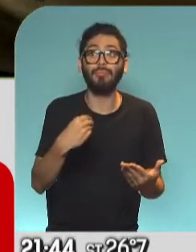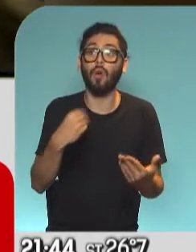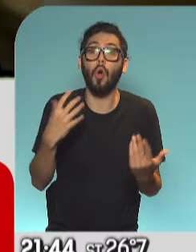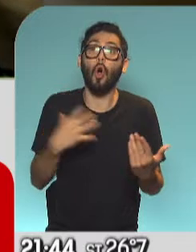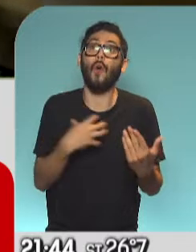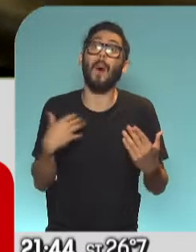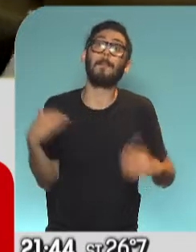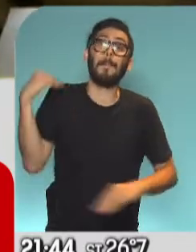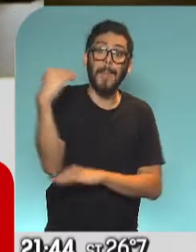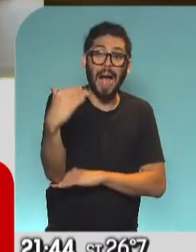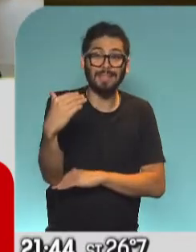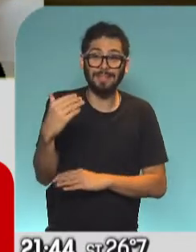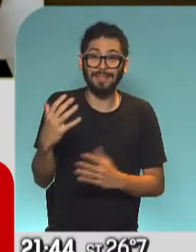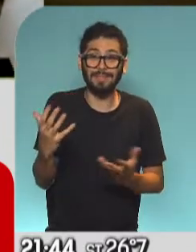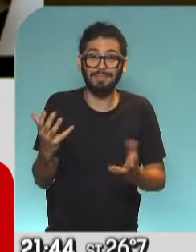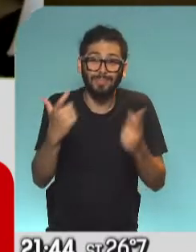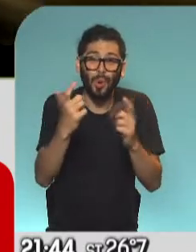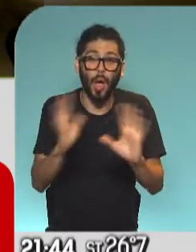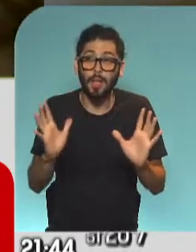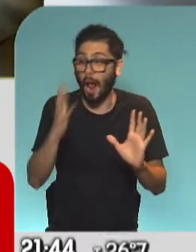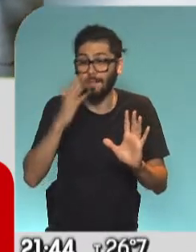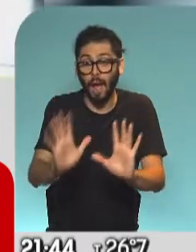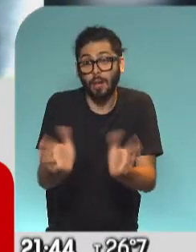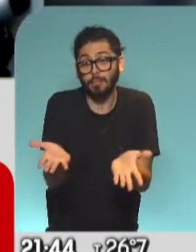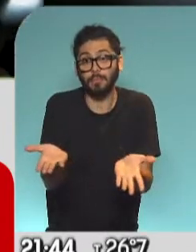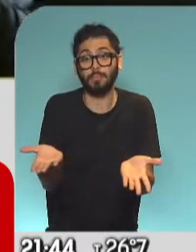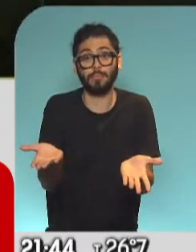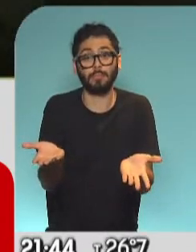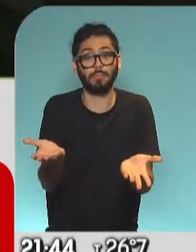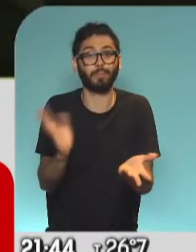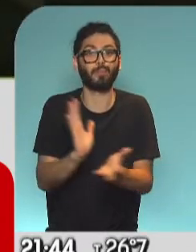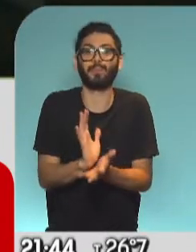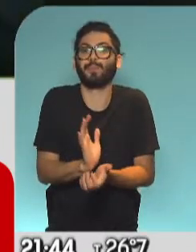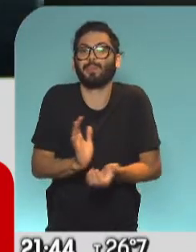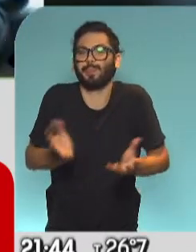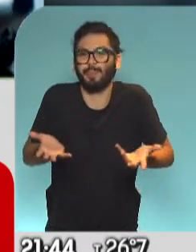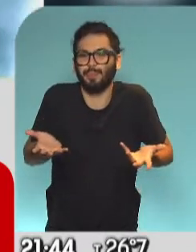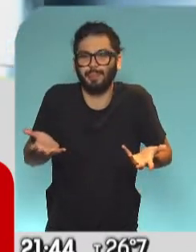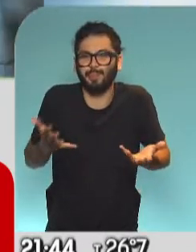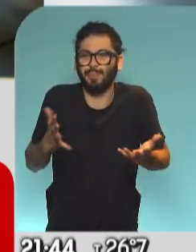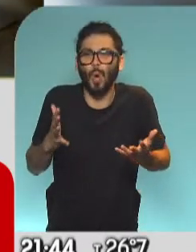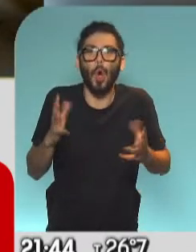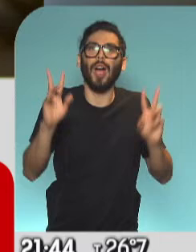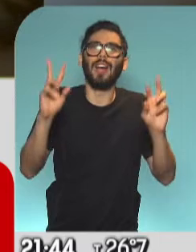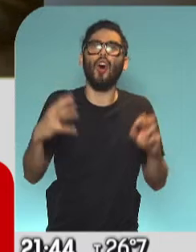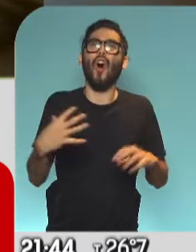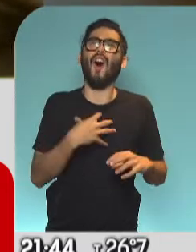darle mayor confianza y hacer más de lo que se hizo. Y así terminó Argentina. Es decir, no había forma de hacer eso. Había que